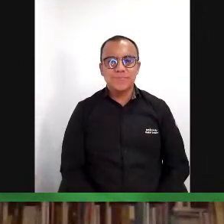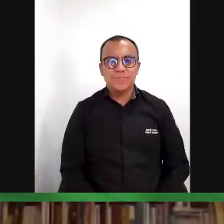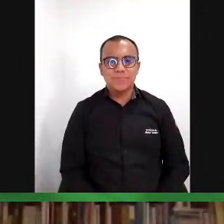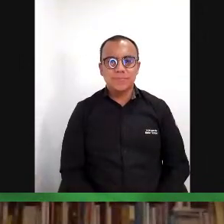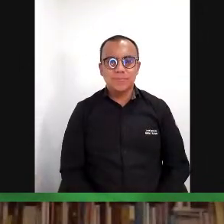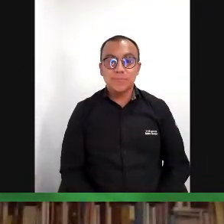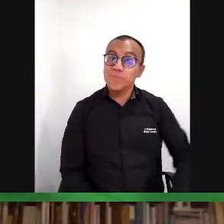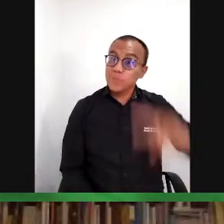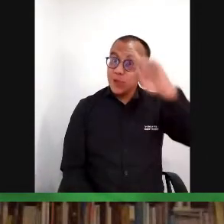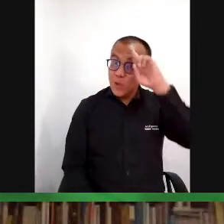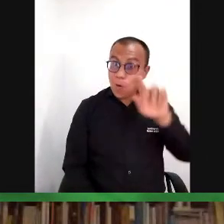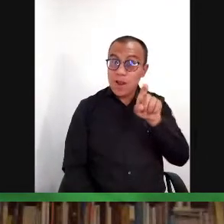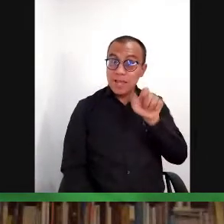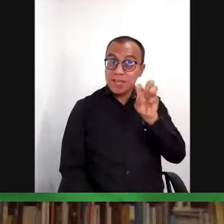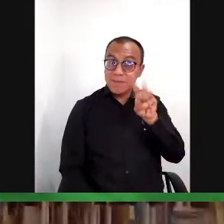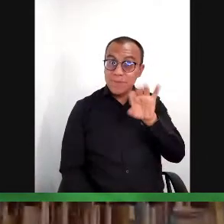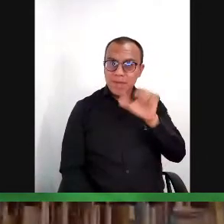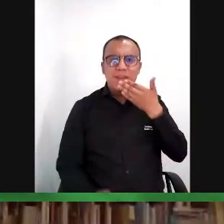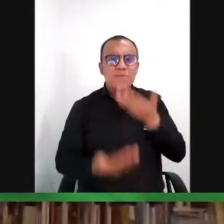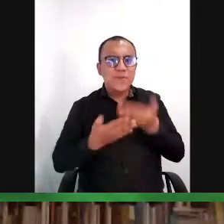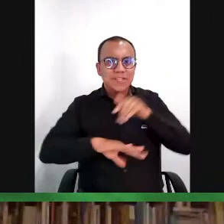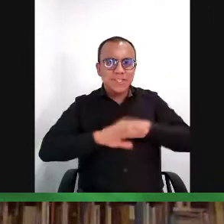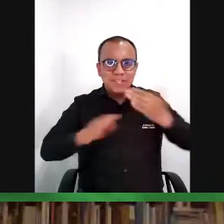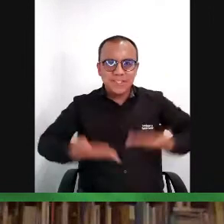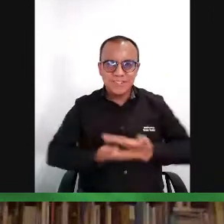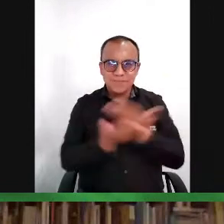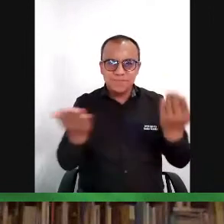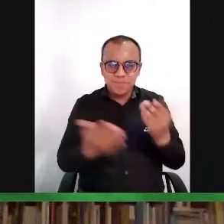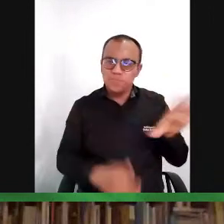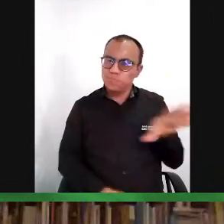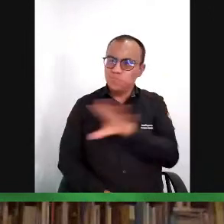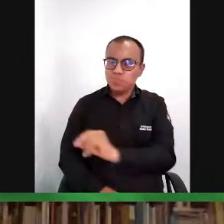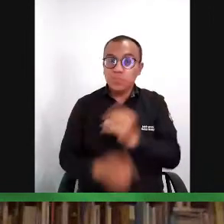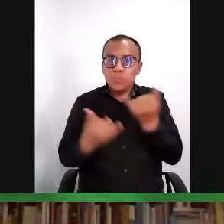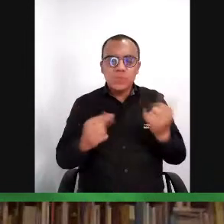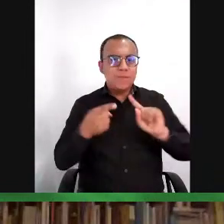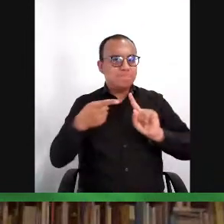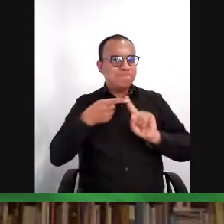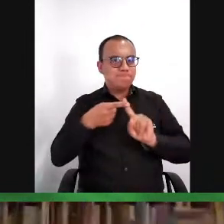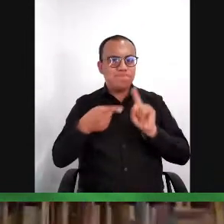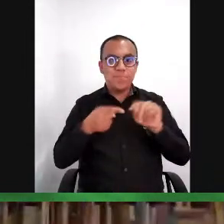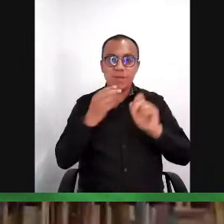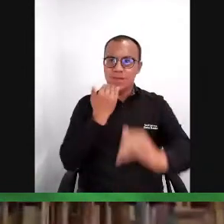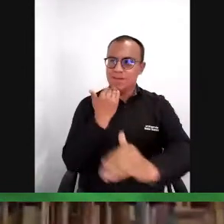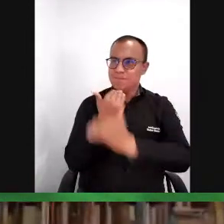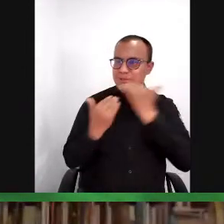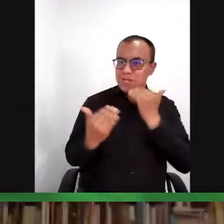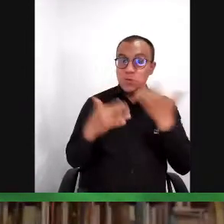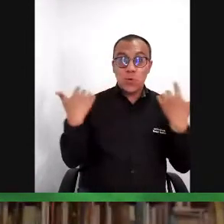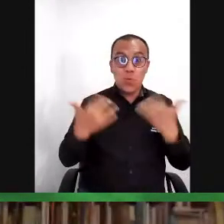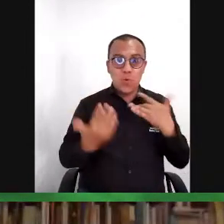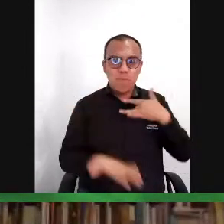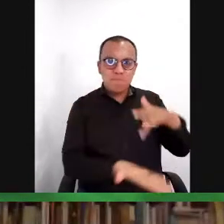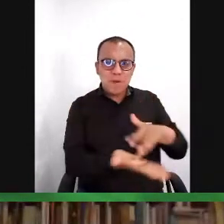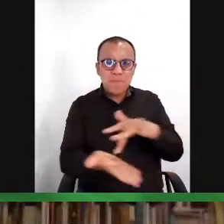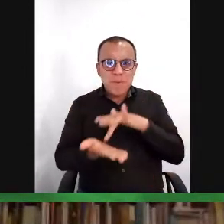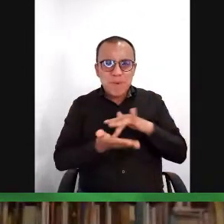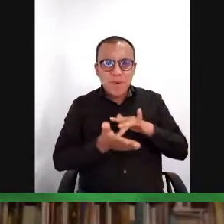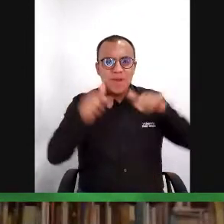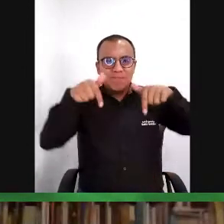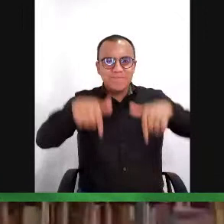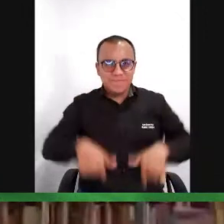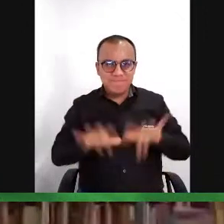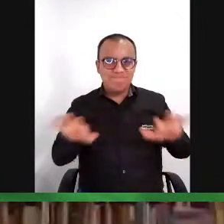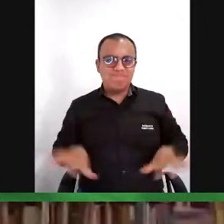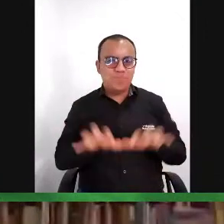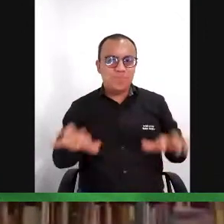Hola Jimena, muy buenas tardes para todos. Nada, agradecerles primero que nada la invitación a participar en este evento. Y